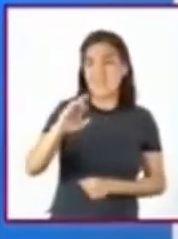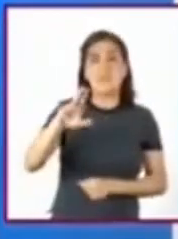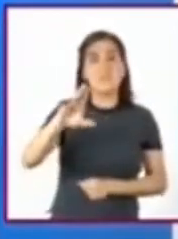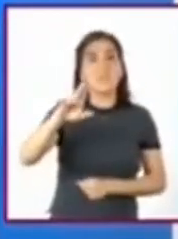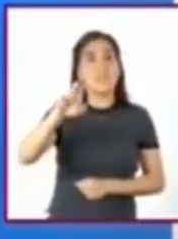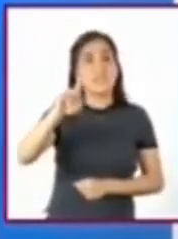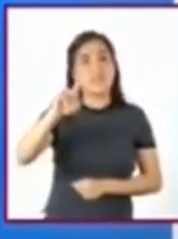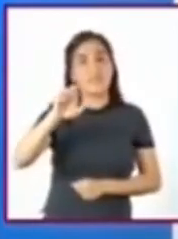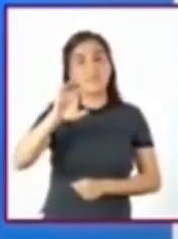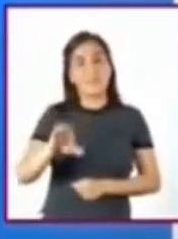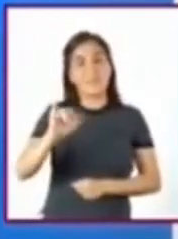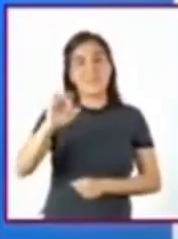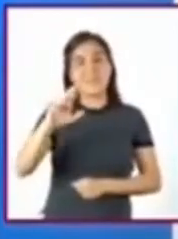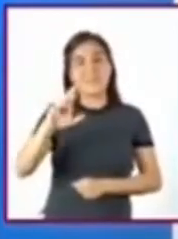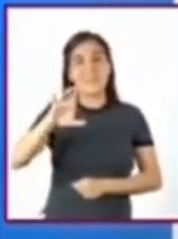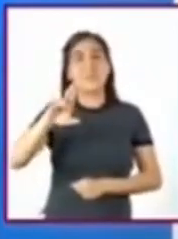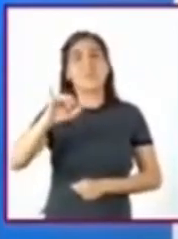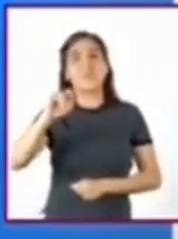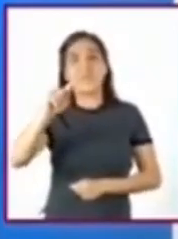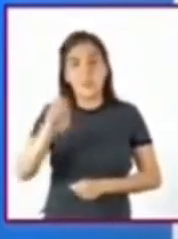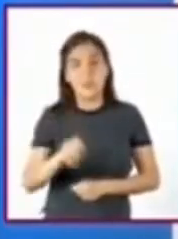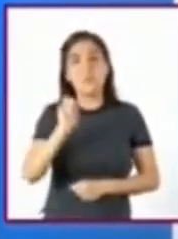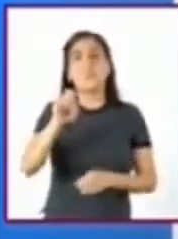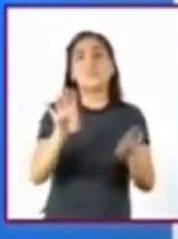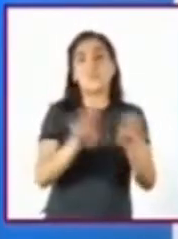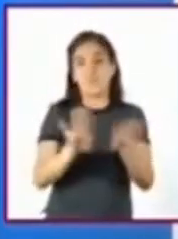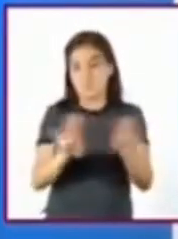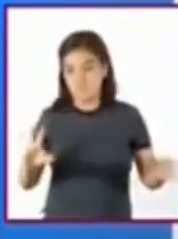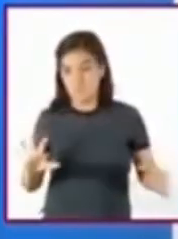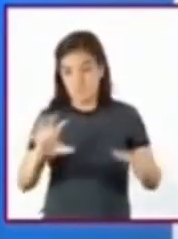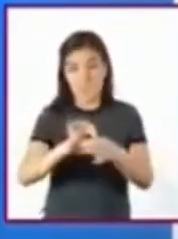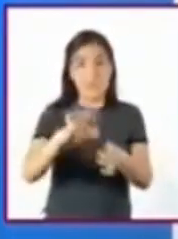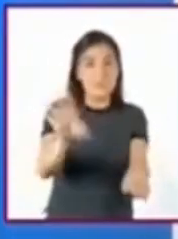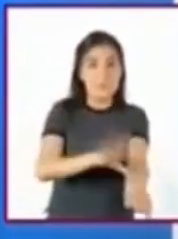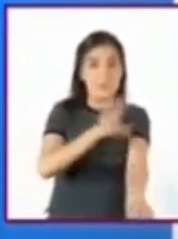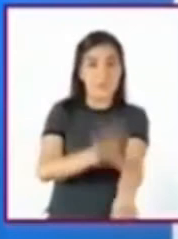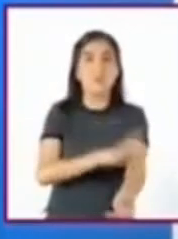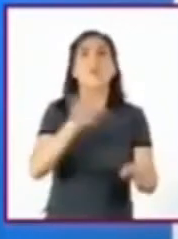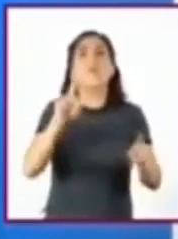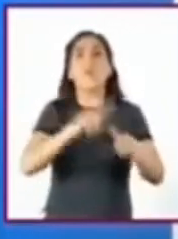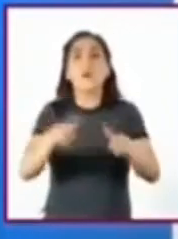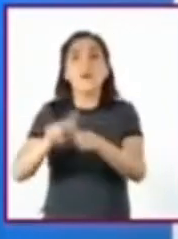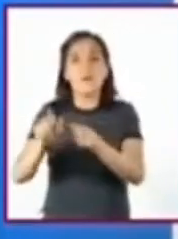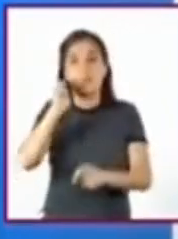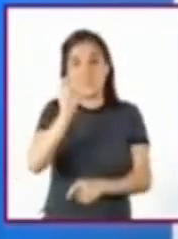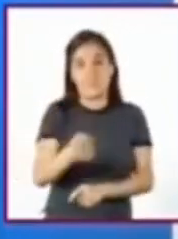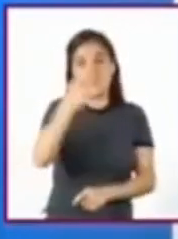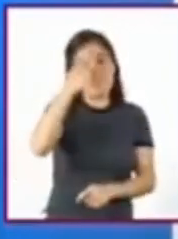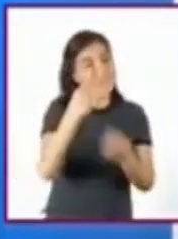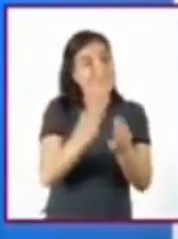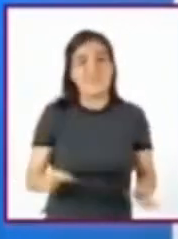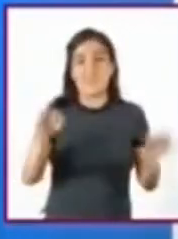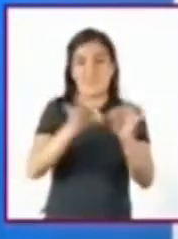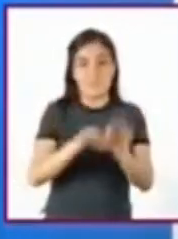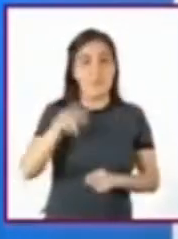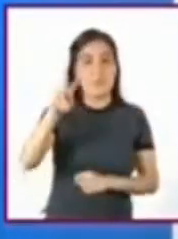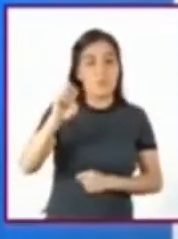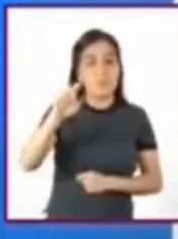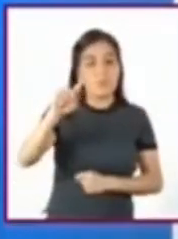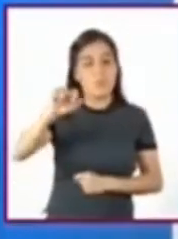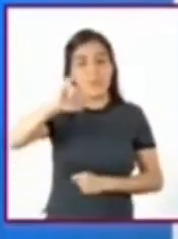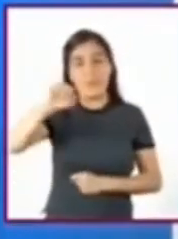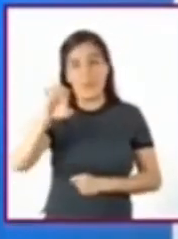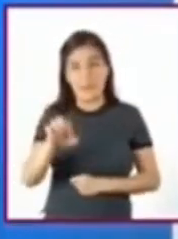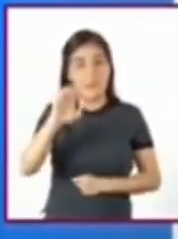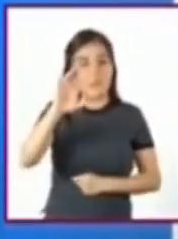En cualquier circuito eléctrico por donde fluya una corriente, existen los siguientes elementos fundamentales: voltaje, corriente